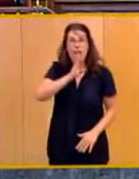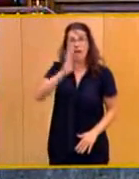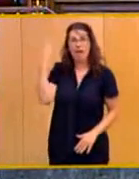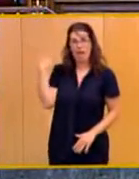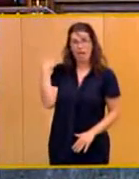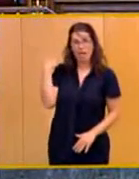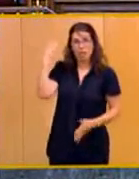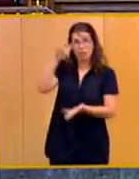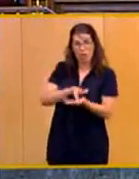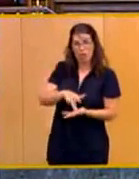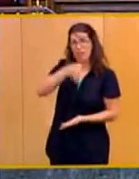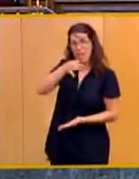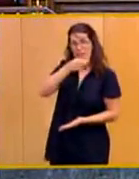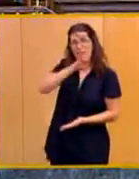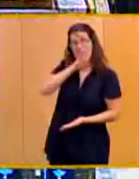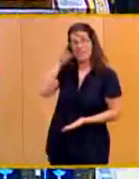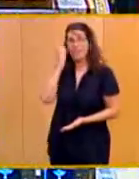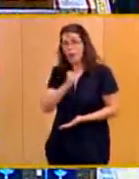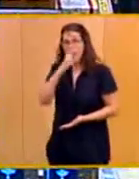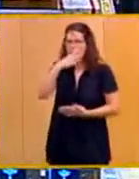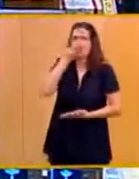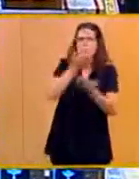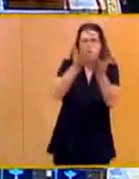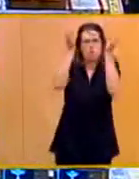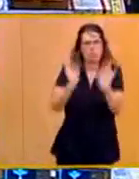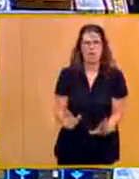orador. Por favor.